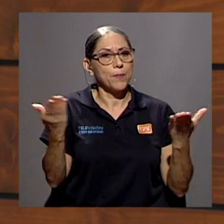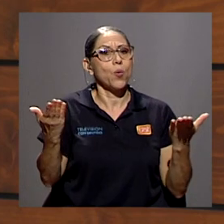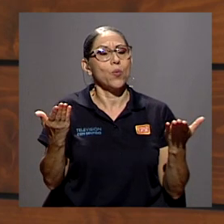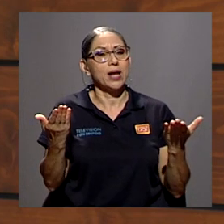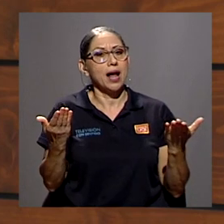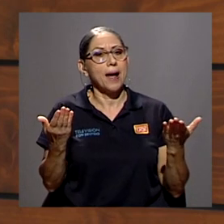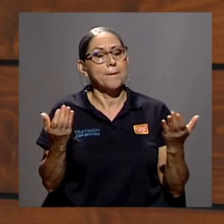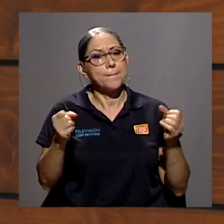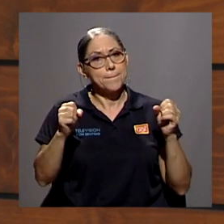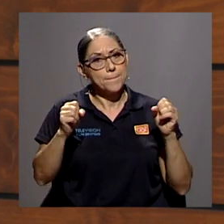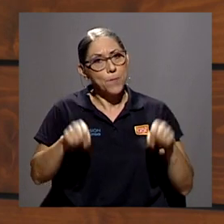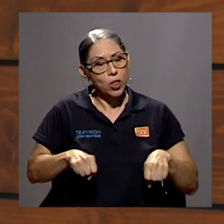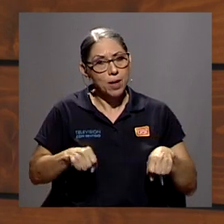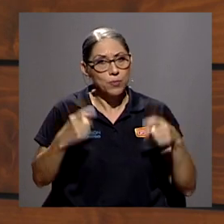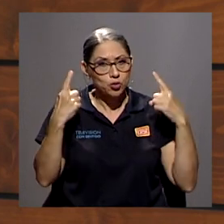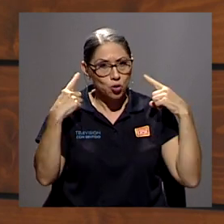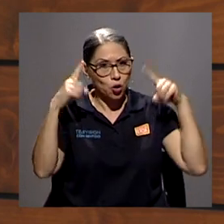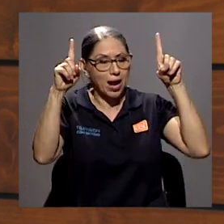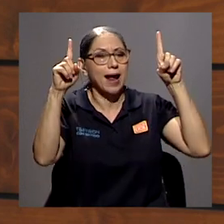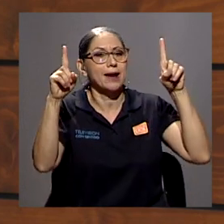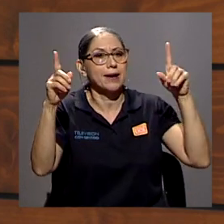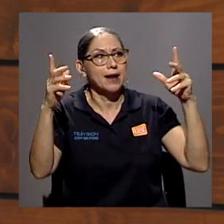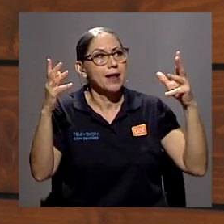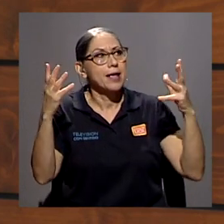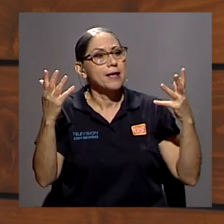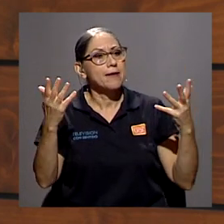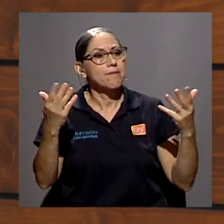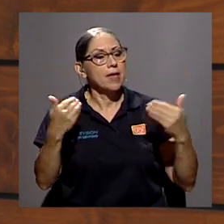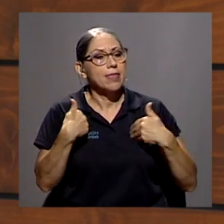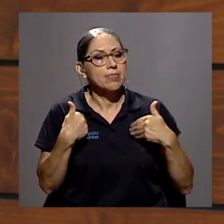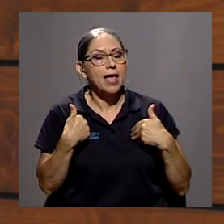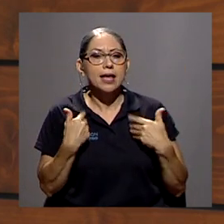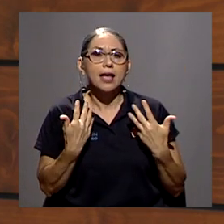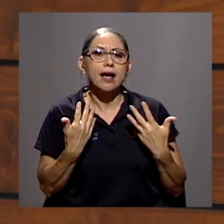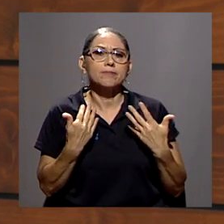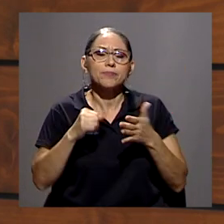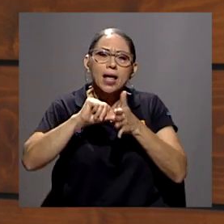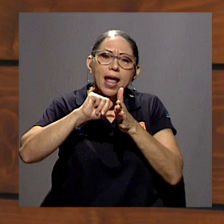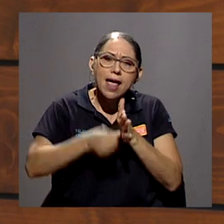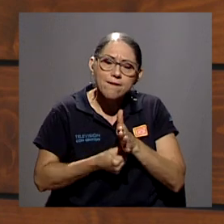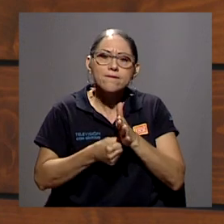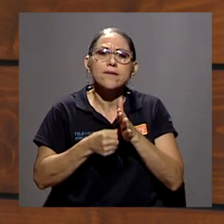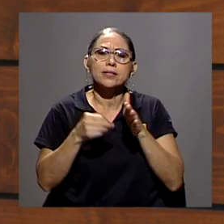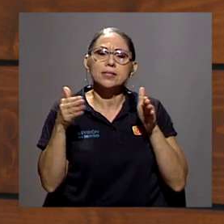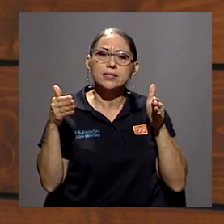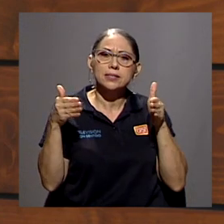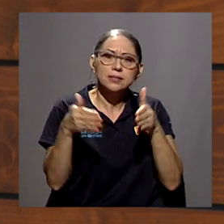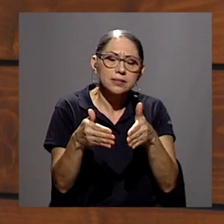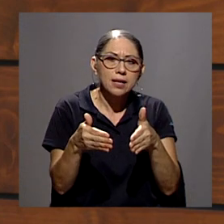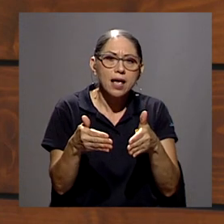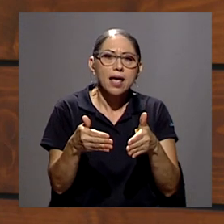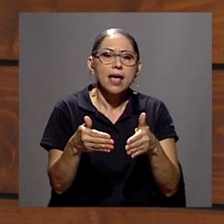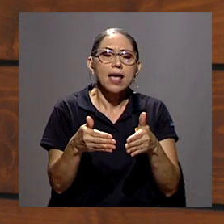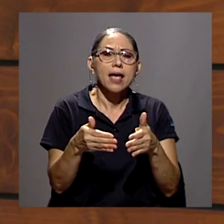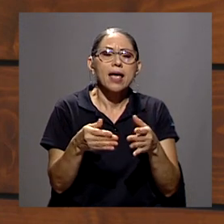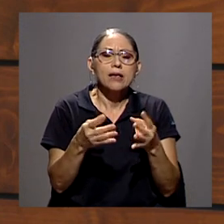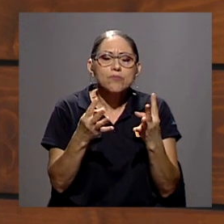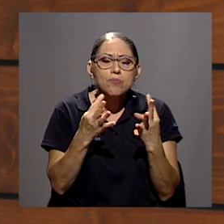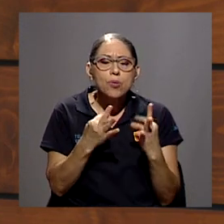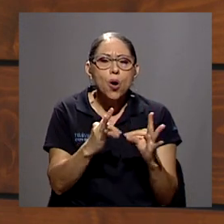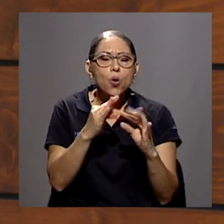podemos lograr yonder que que tengan ese énfasis verdad en procurar